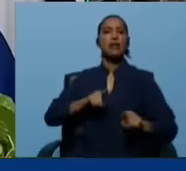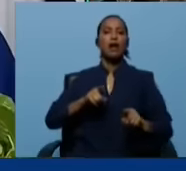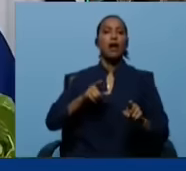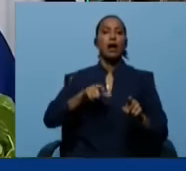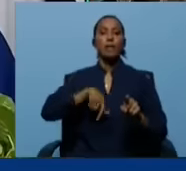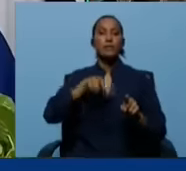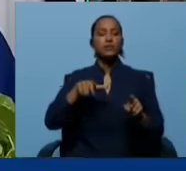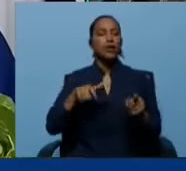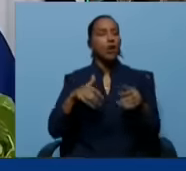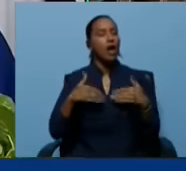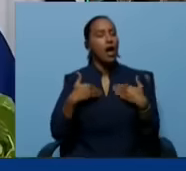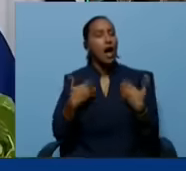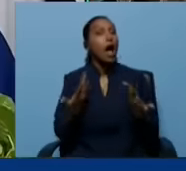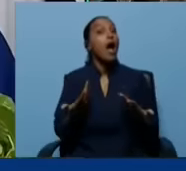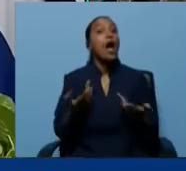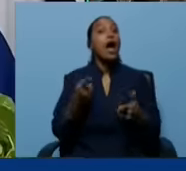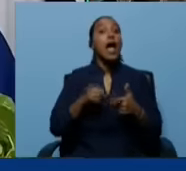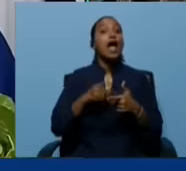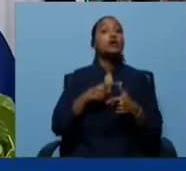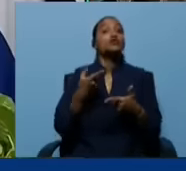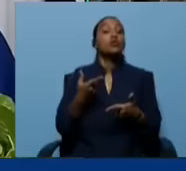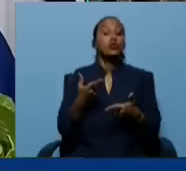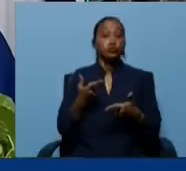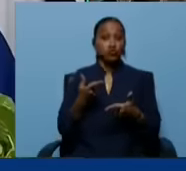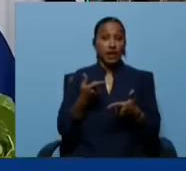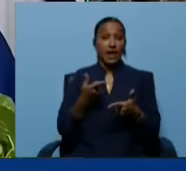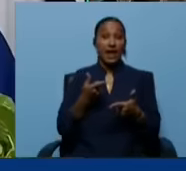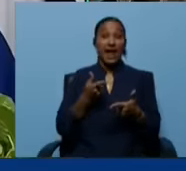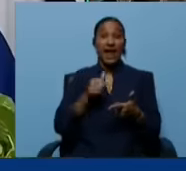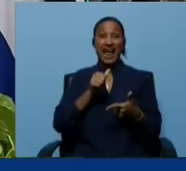con Hitler, Mussolini